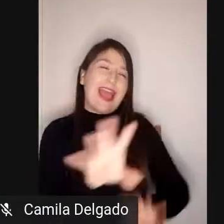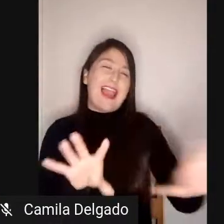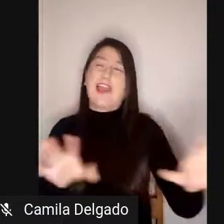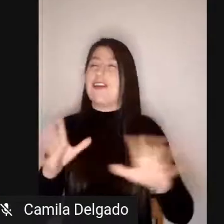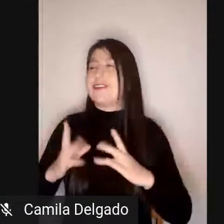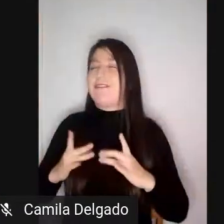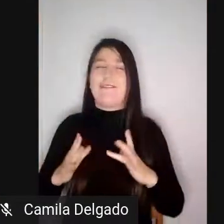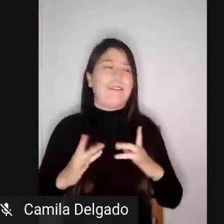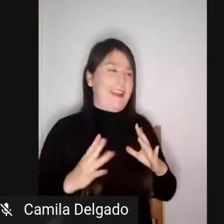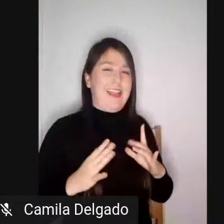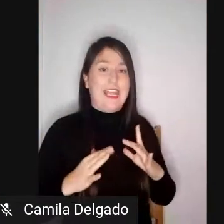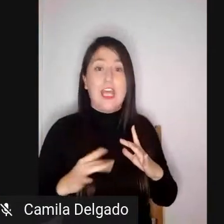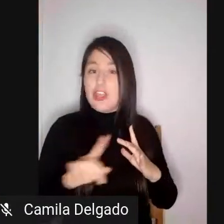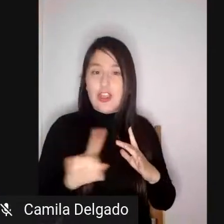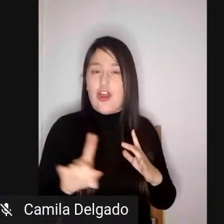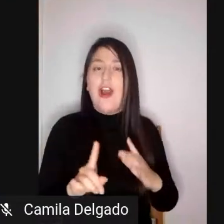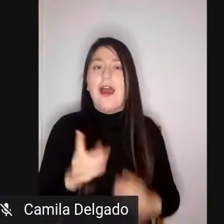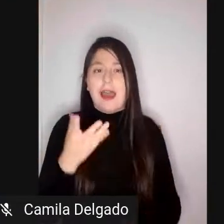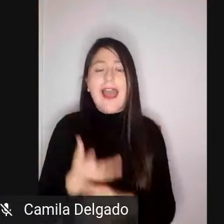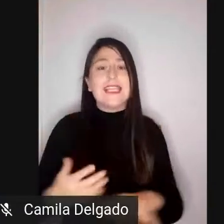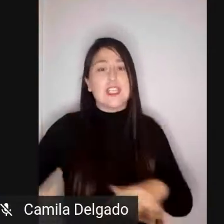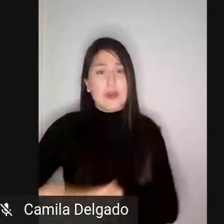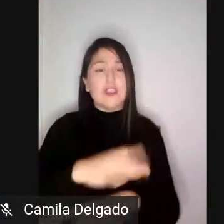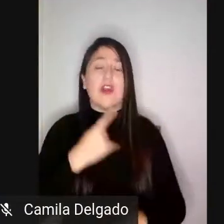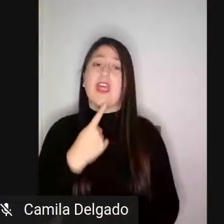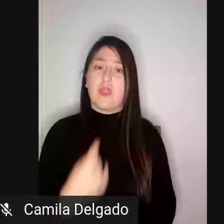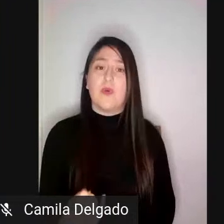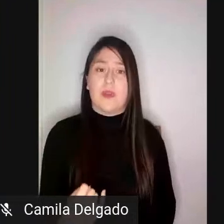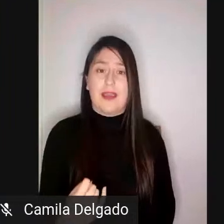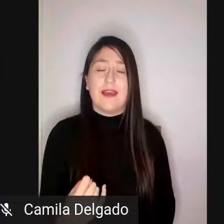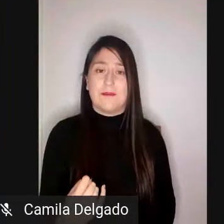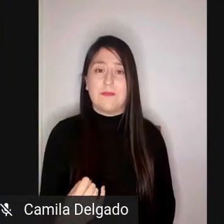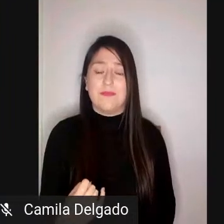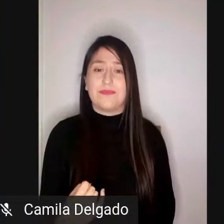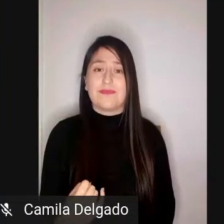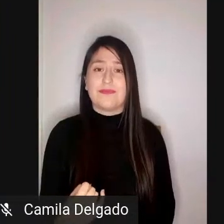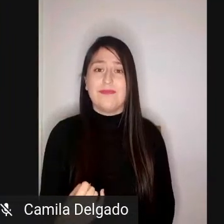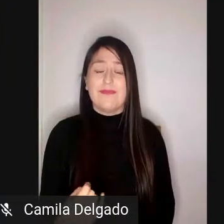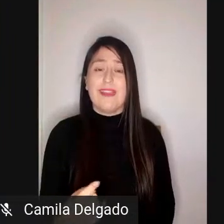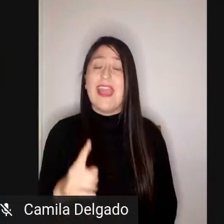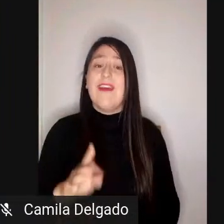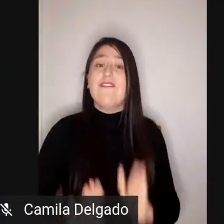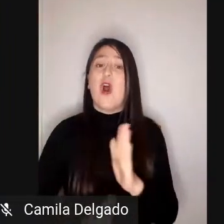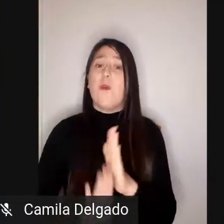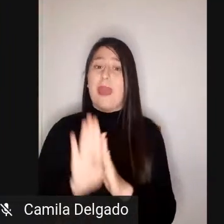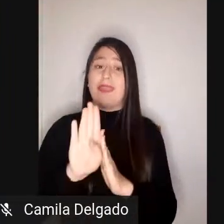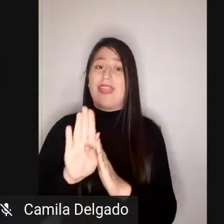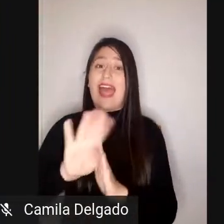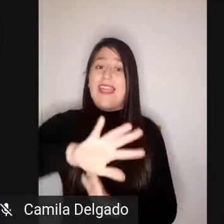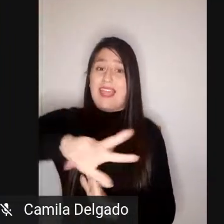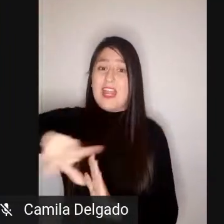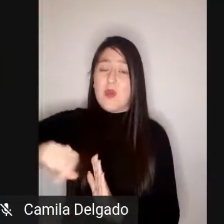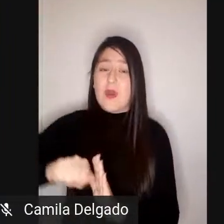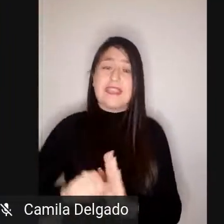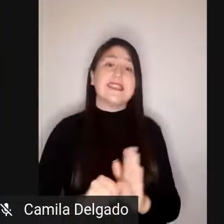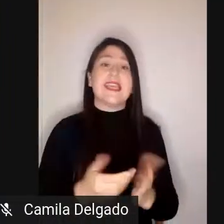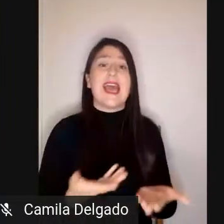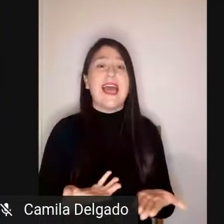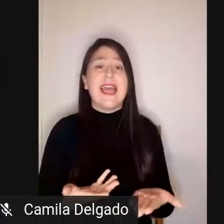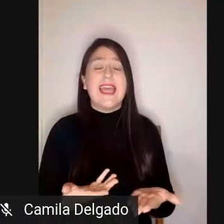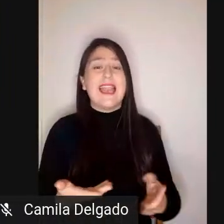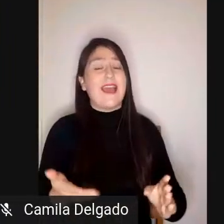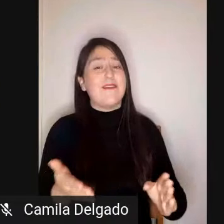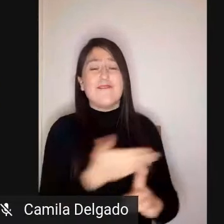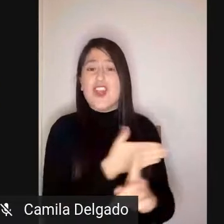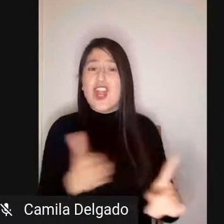va a ser muy duro. Cuidado, sí aumenta la delincuencia, sí va a aumentar la violencia, la pobreza es violenta, muy